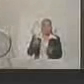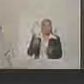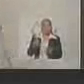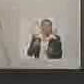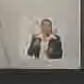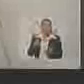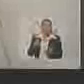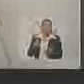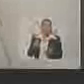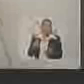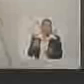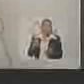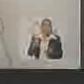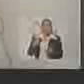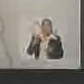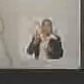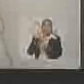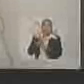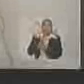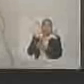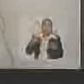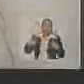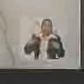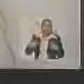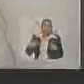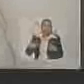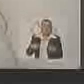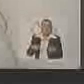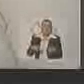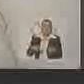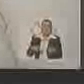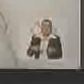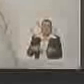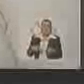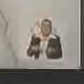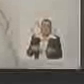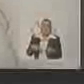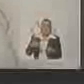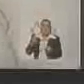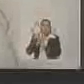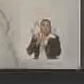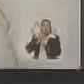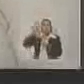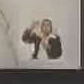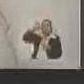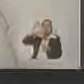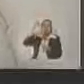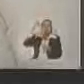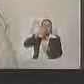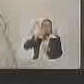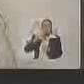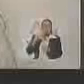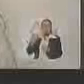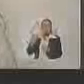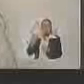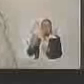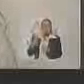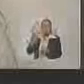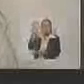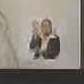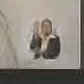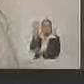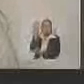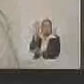que combatir la oscuridad. Tenemos que poner más luminarias, tenemos que hacer poda de